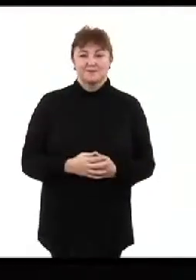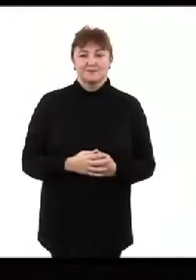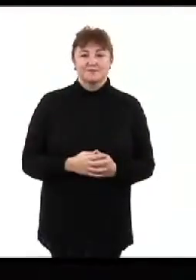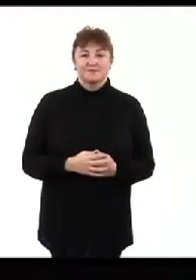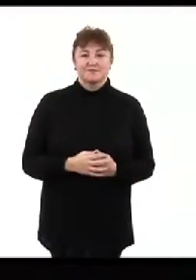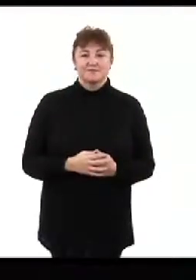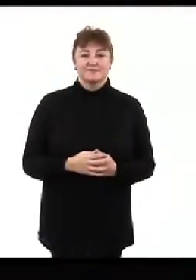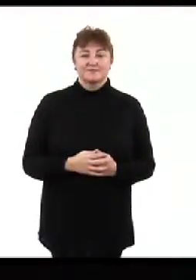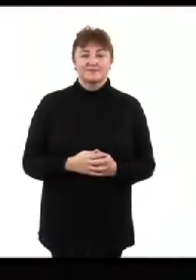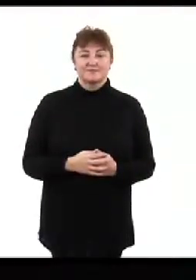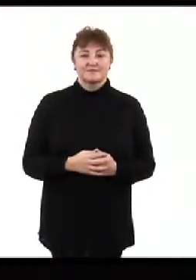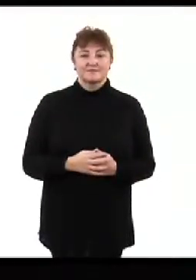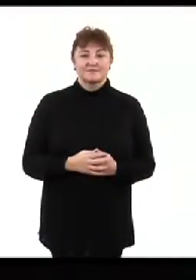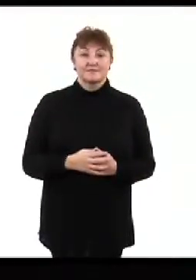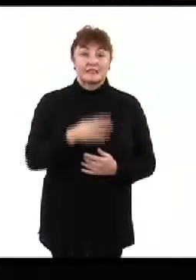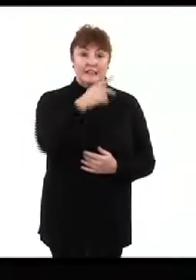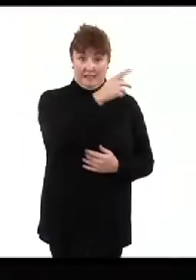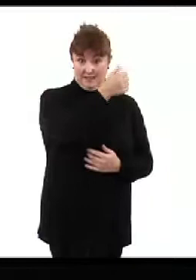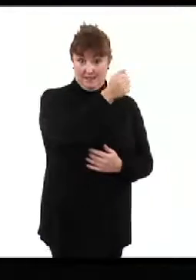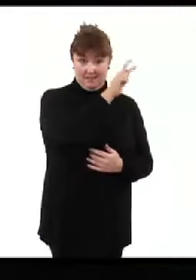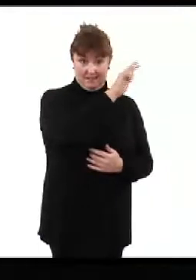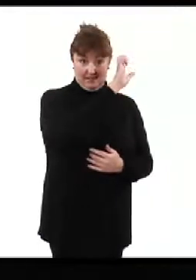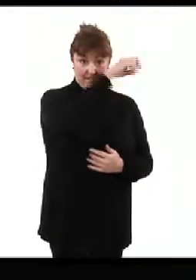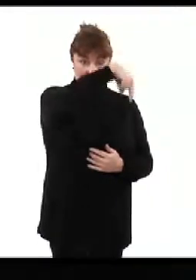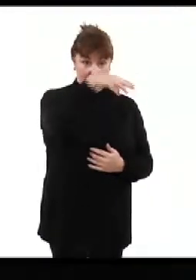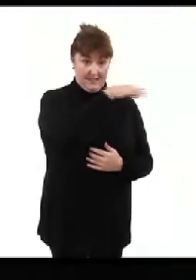Les saludo cariñosamente a Karen Emory.